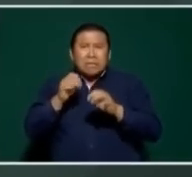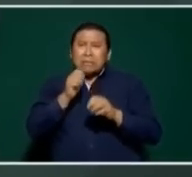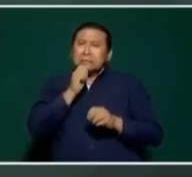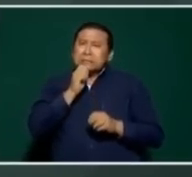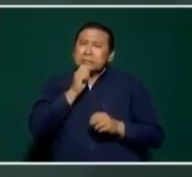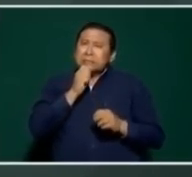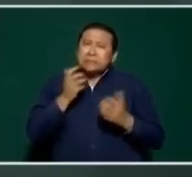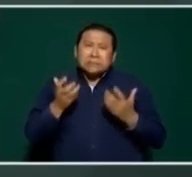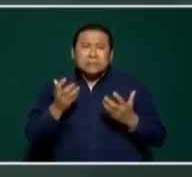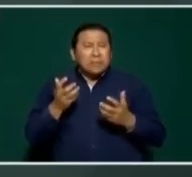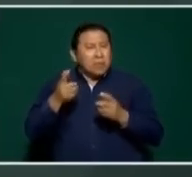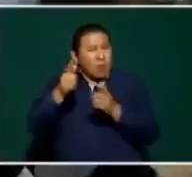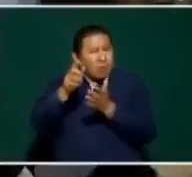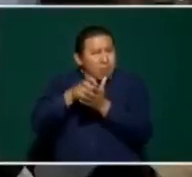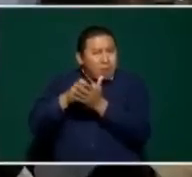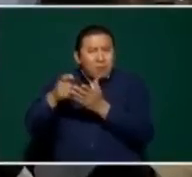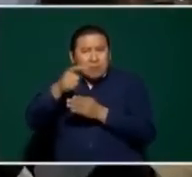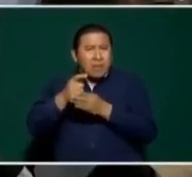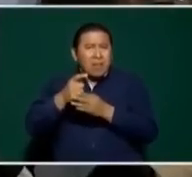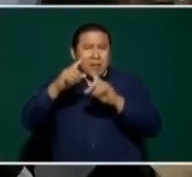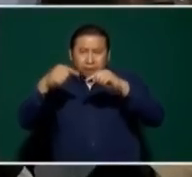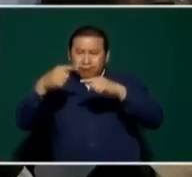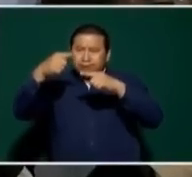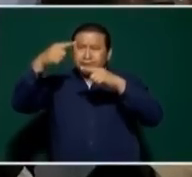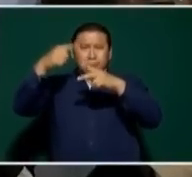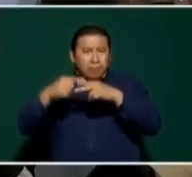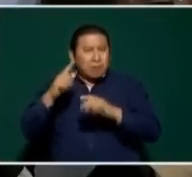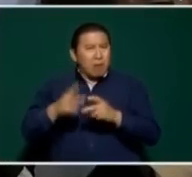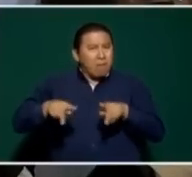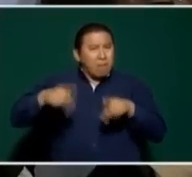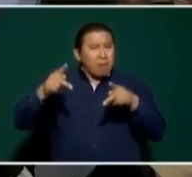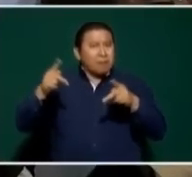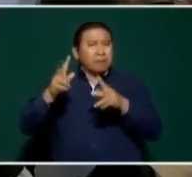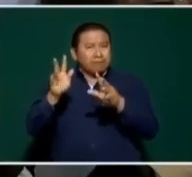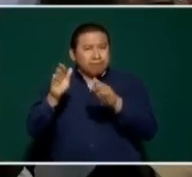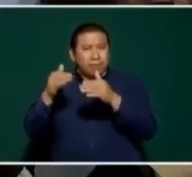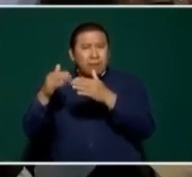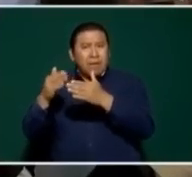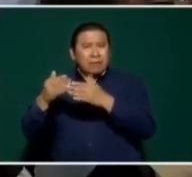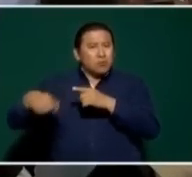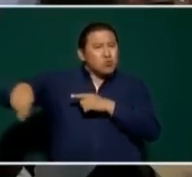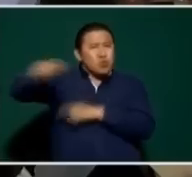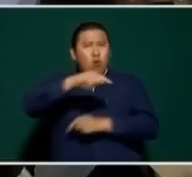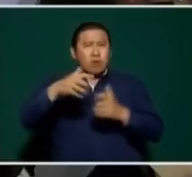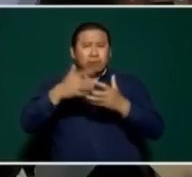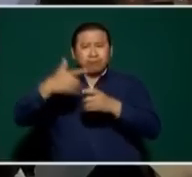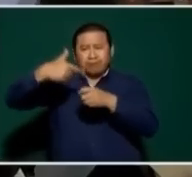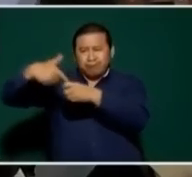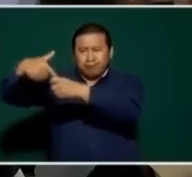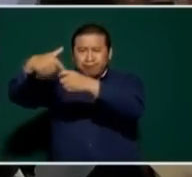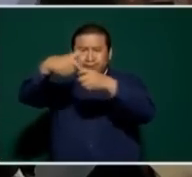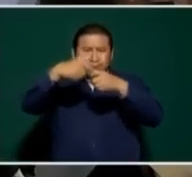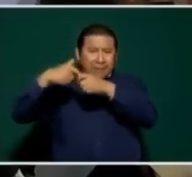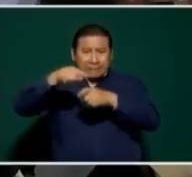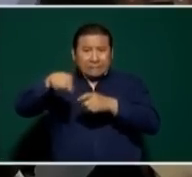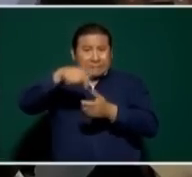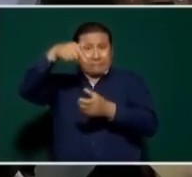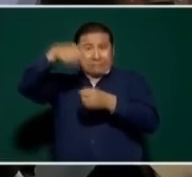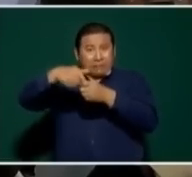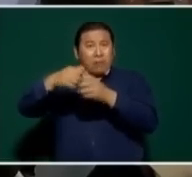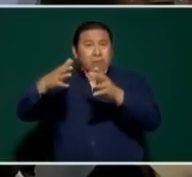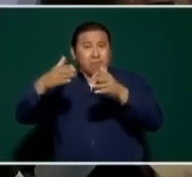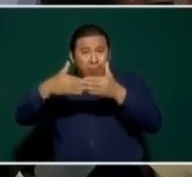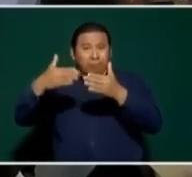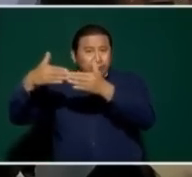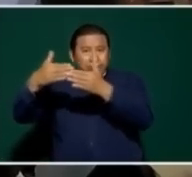haber registro de calibración en la bitácora de eventos, se cerraron todas las bombas de esta